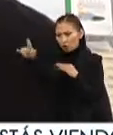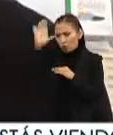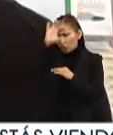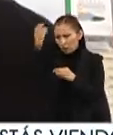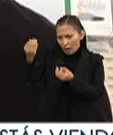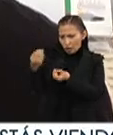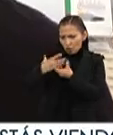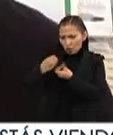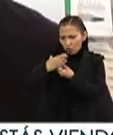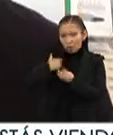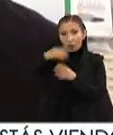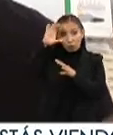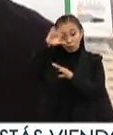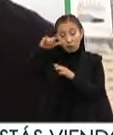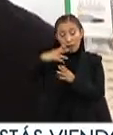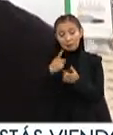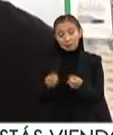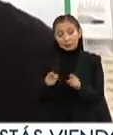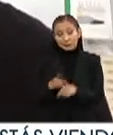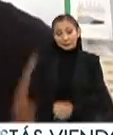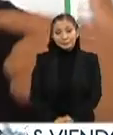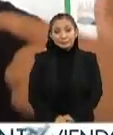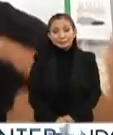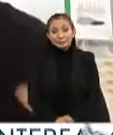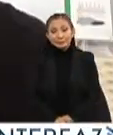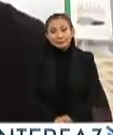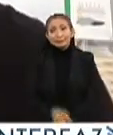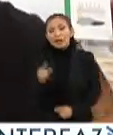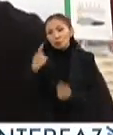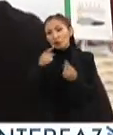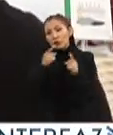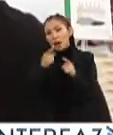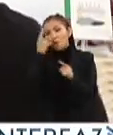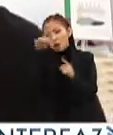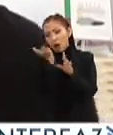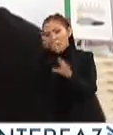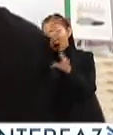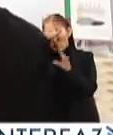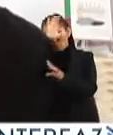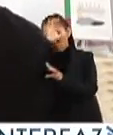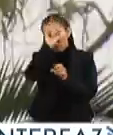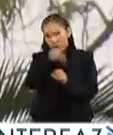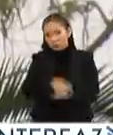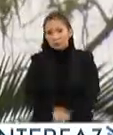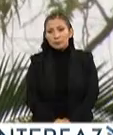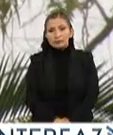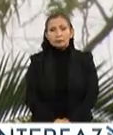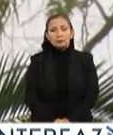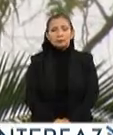de cultura, y la cultura es la música. La música es una cultura también.